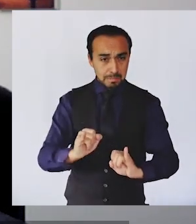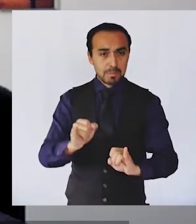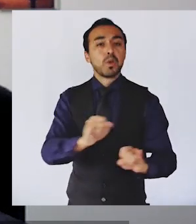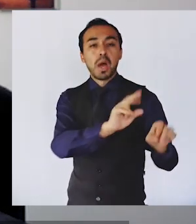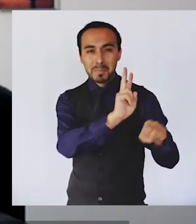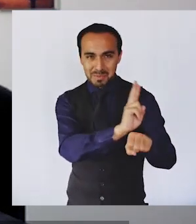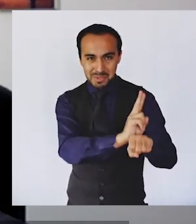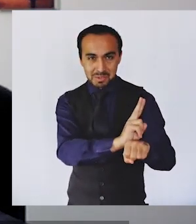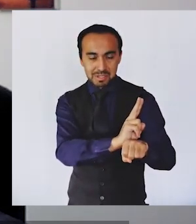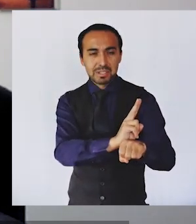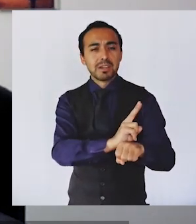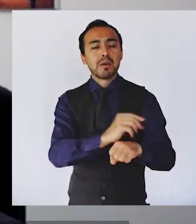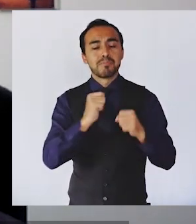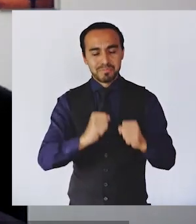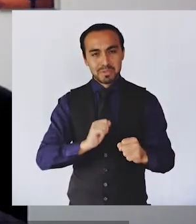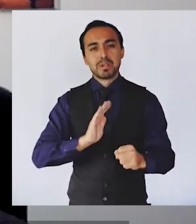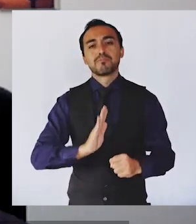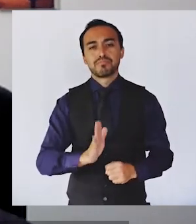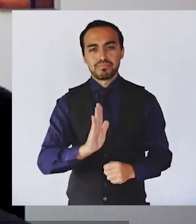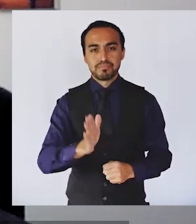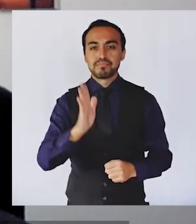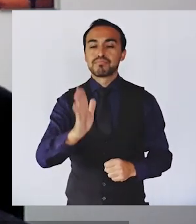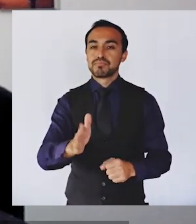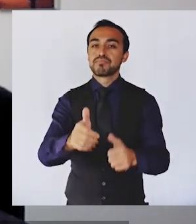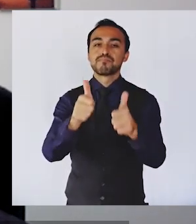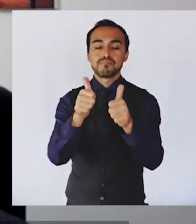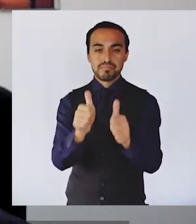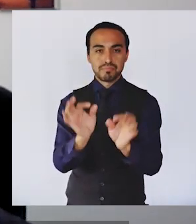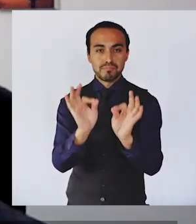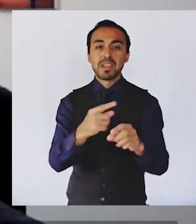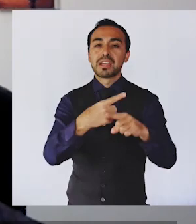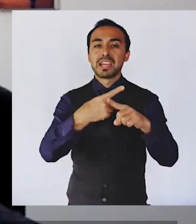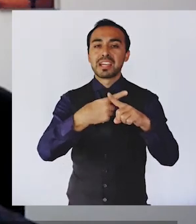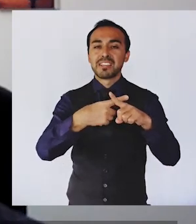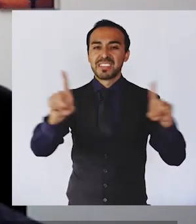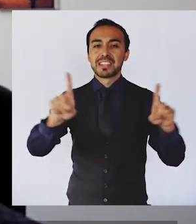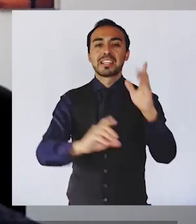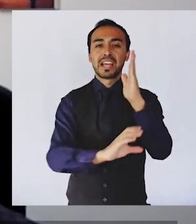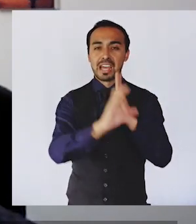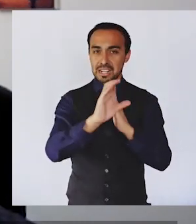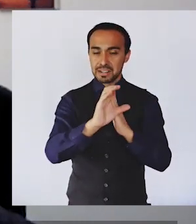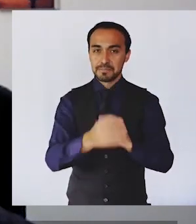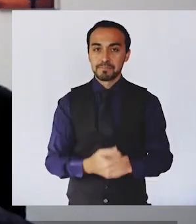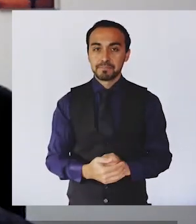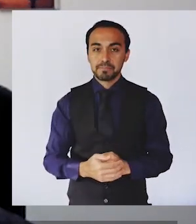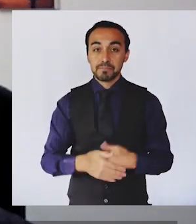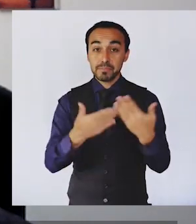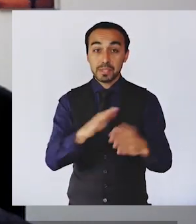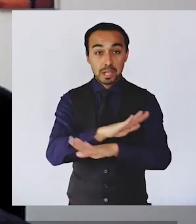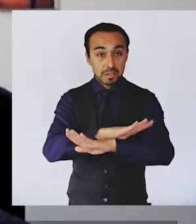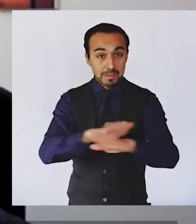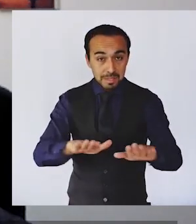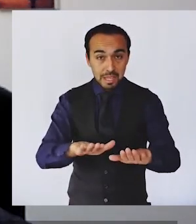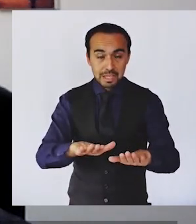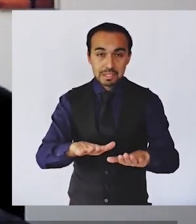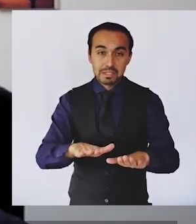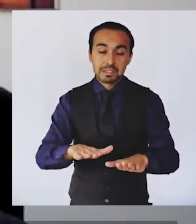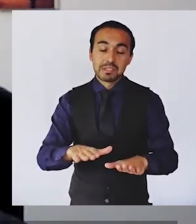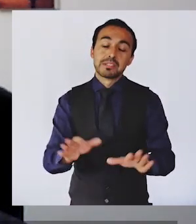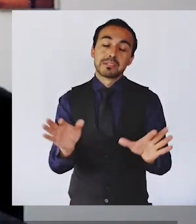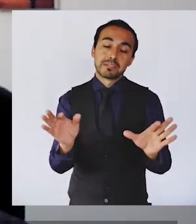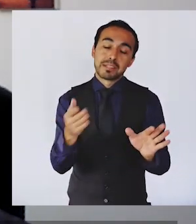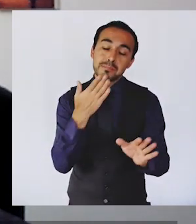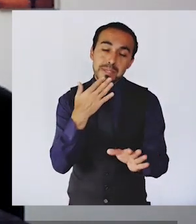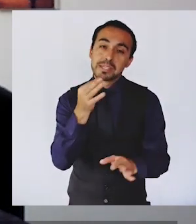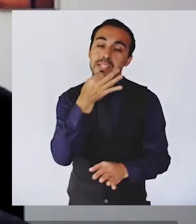han podido dar continuidad a sus clases, las asignaturas en diversas carreras. Y para finalizar, quisiera comentar que estamos viviendo tiempos